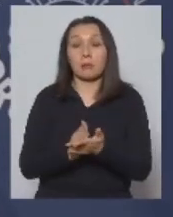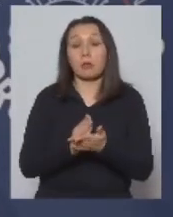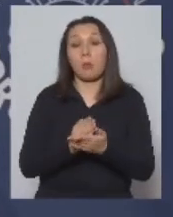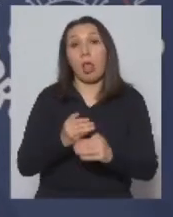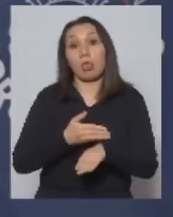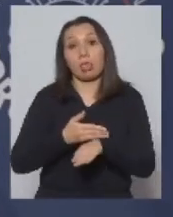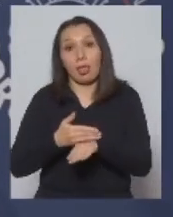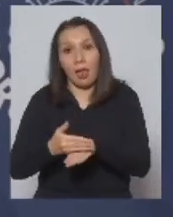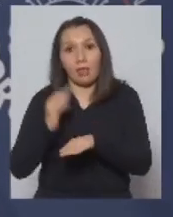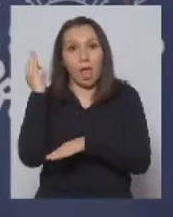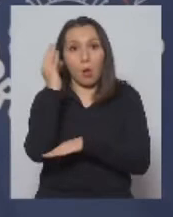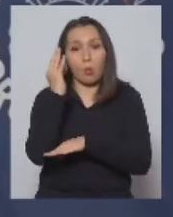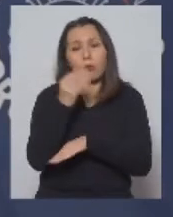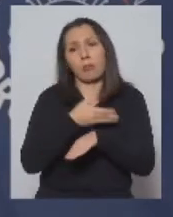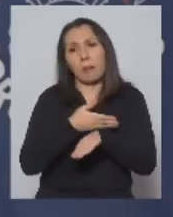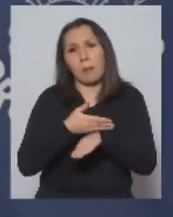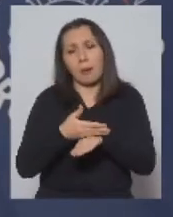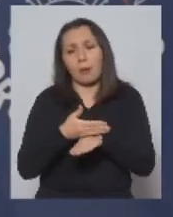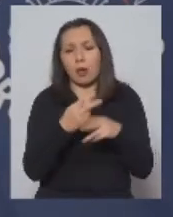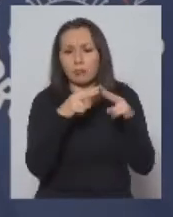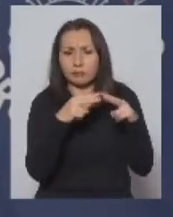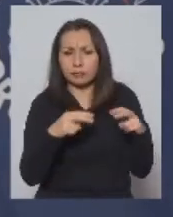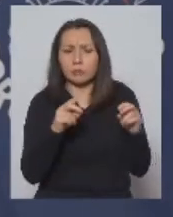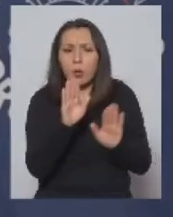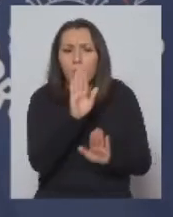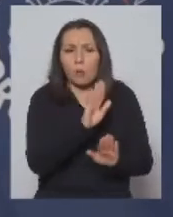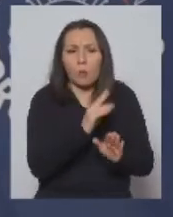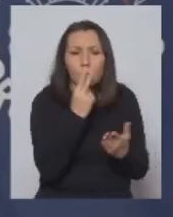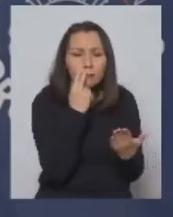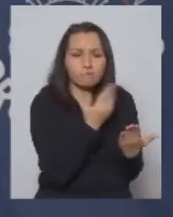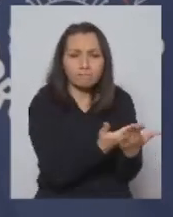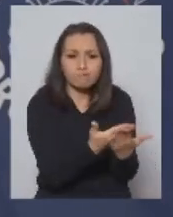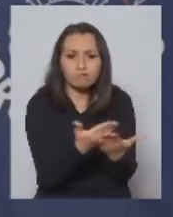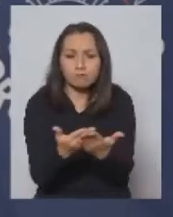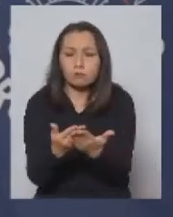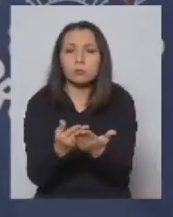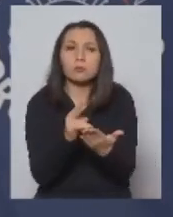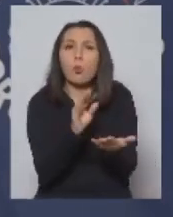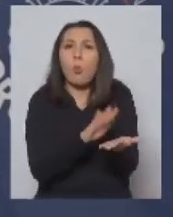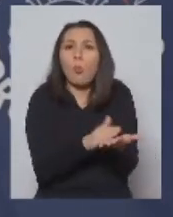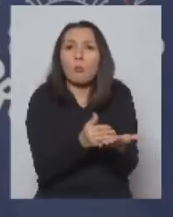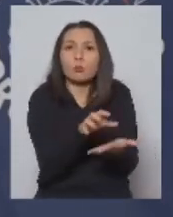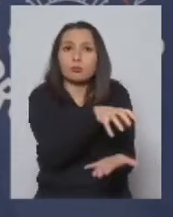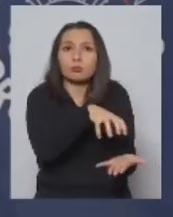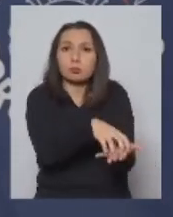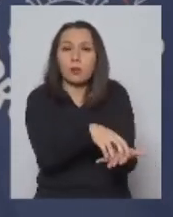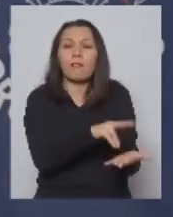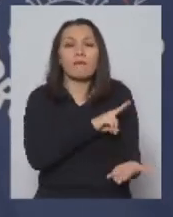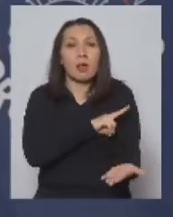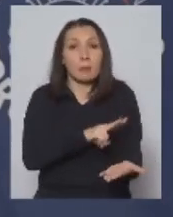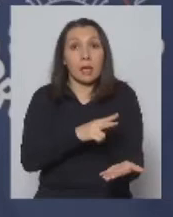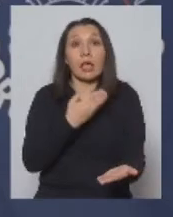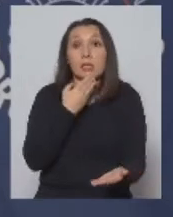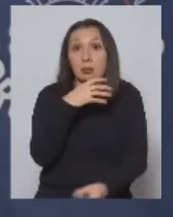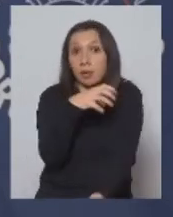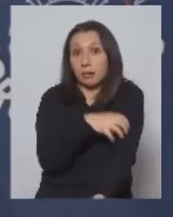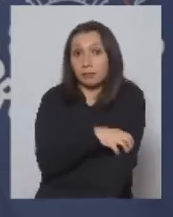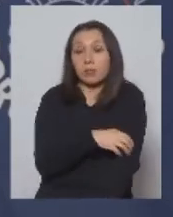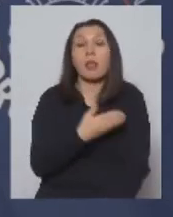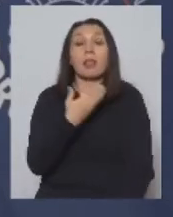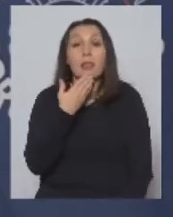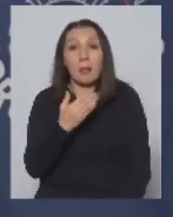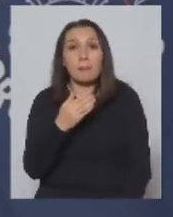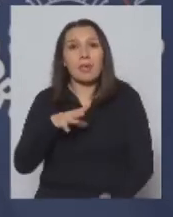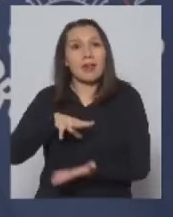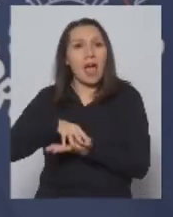demora se debe a un análisis muy cuidadoso de la región de Valparaíso y también de la ciudad